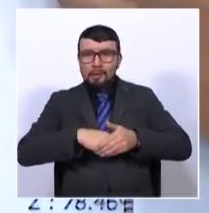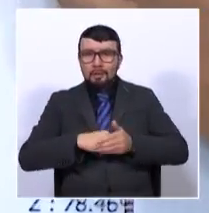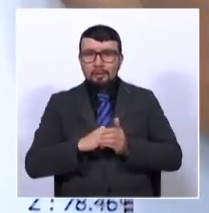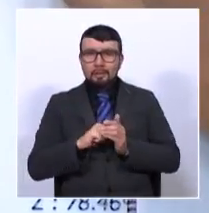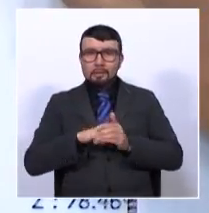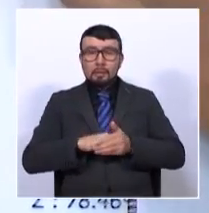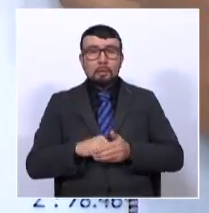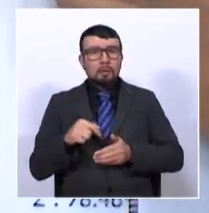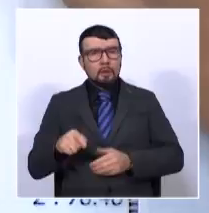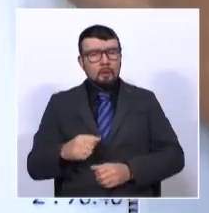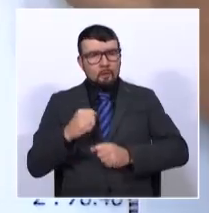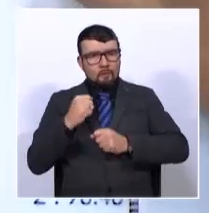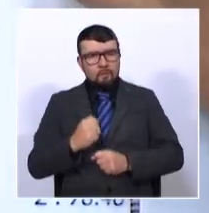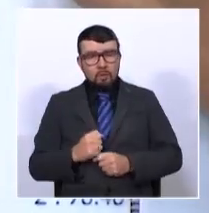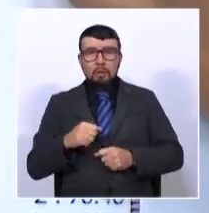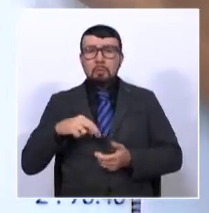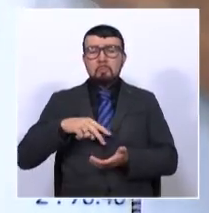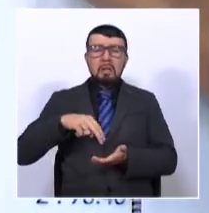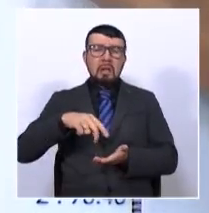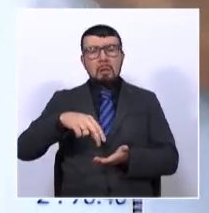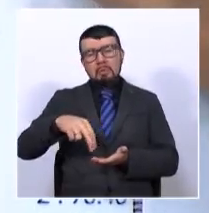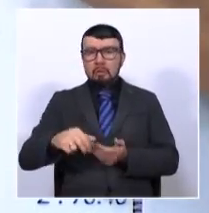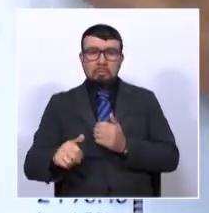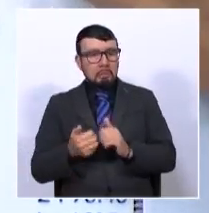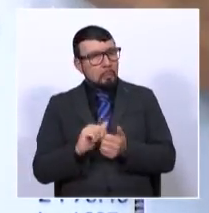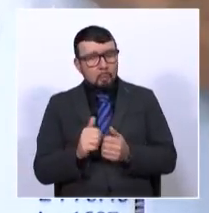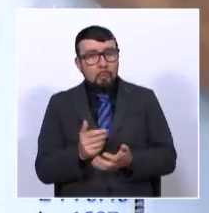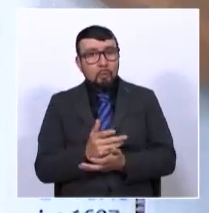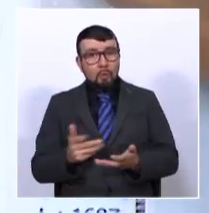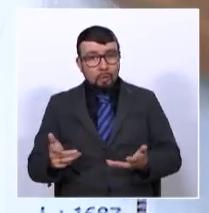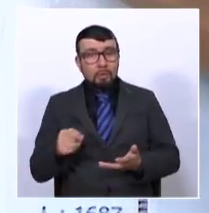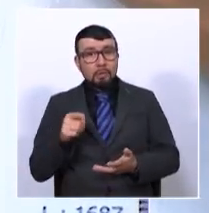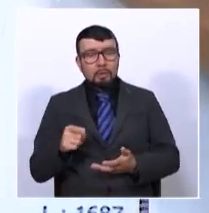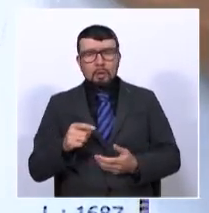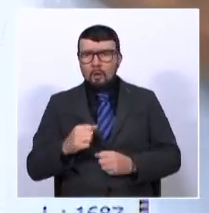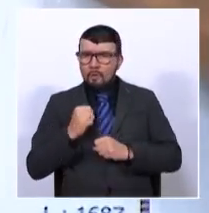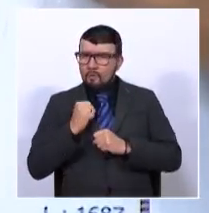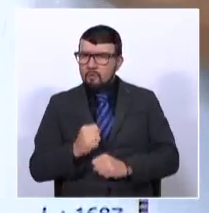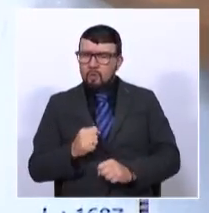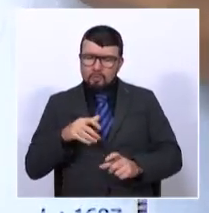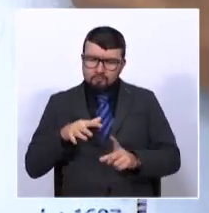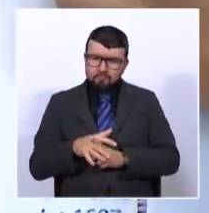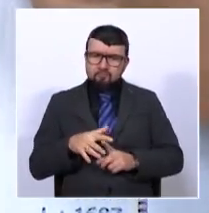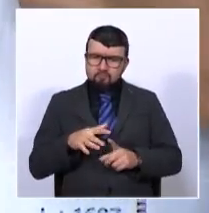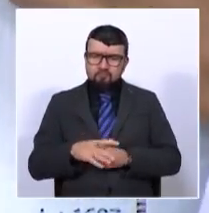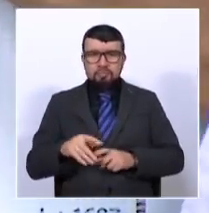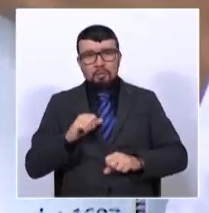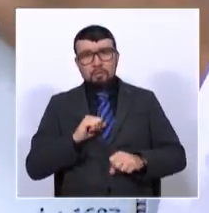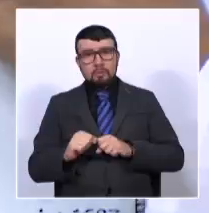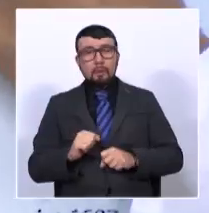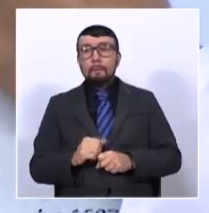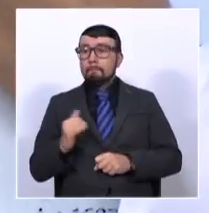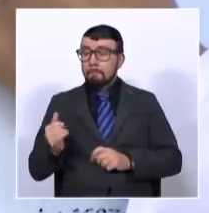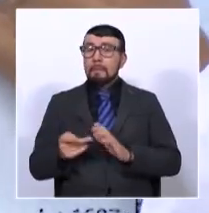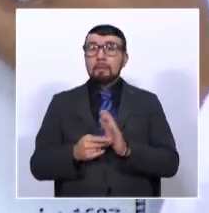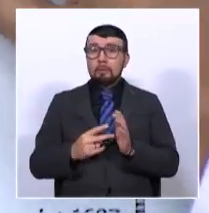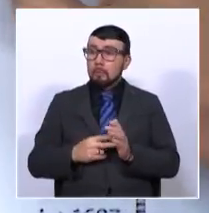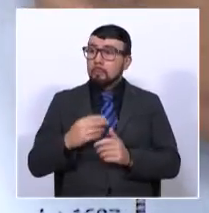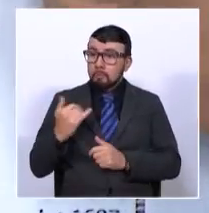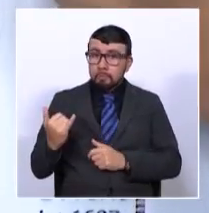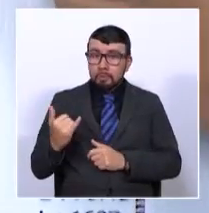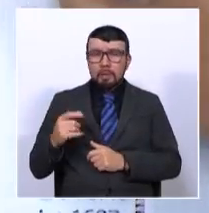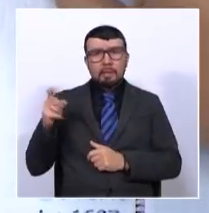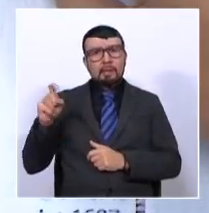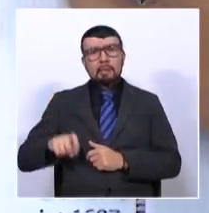para sostenernos, para la marcha, los deportes, está sometida a unas grandes presiones. Entonces, estas estructuras deben